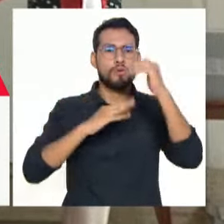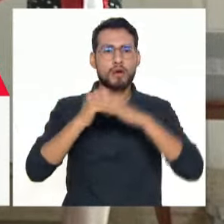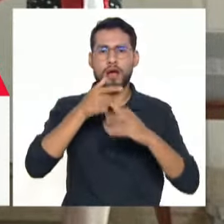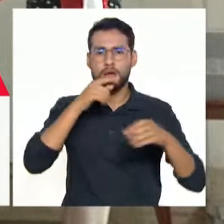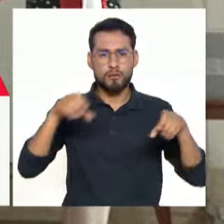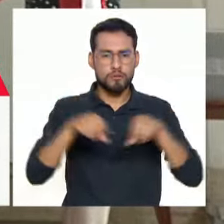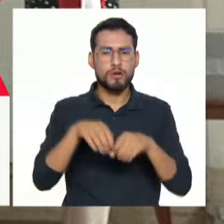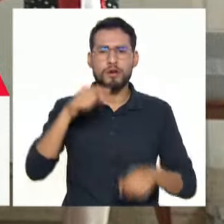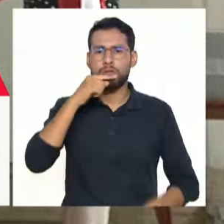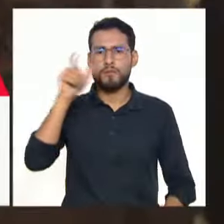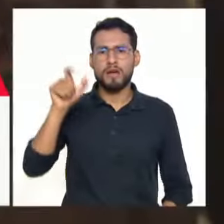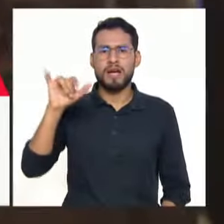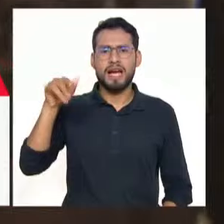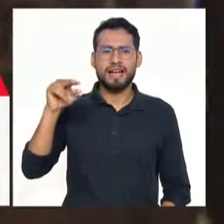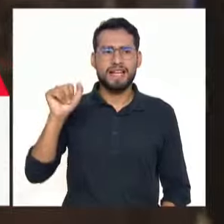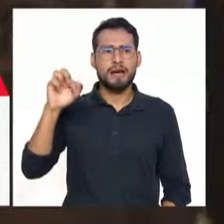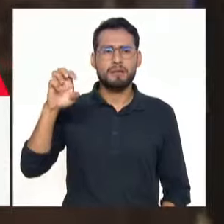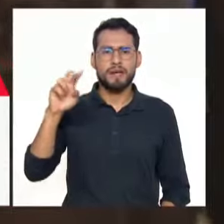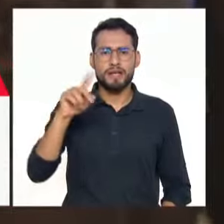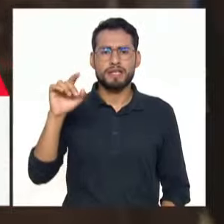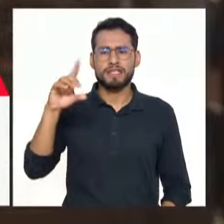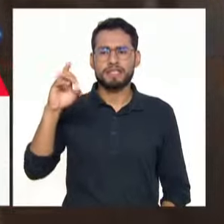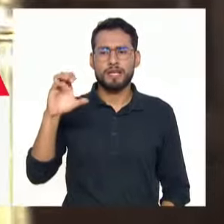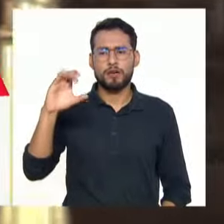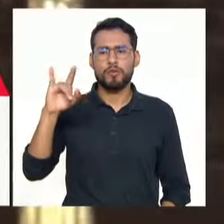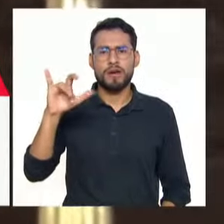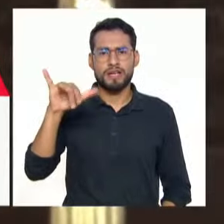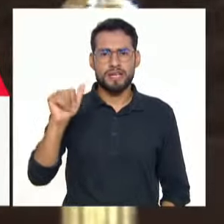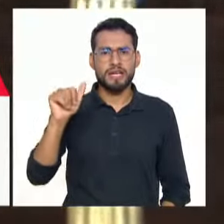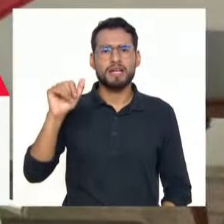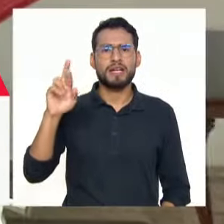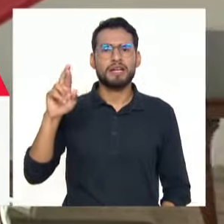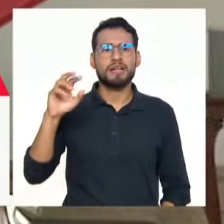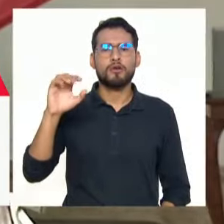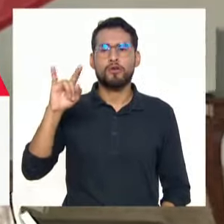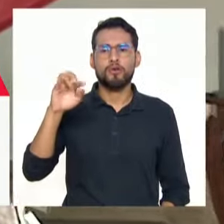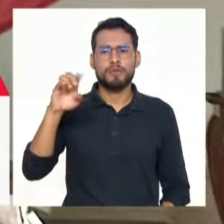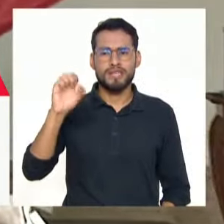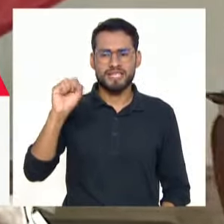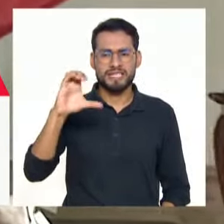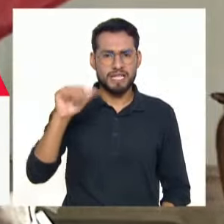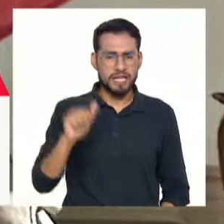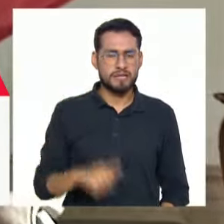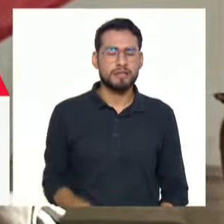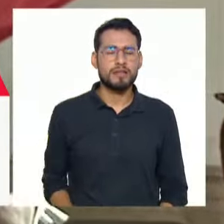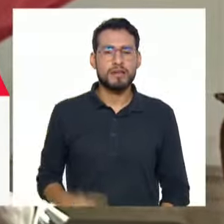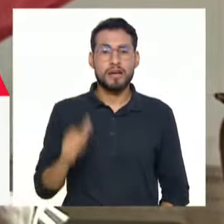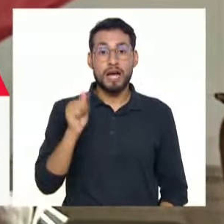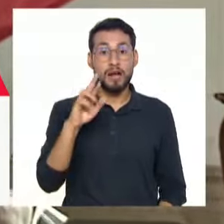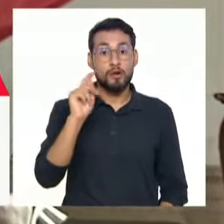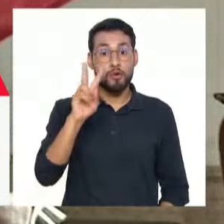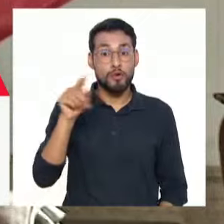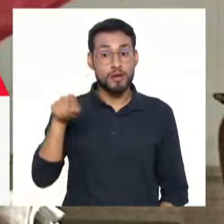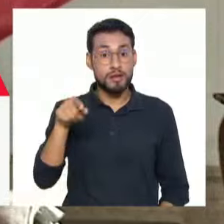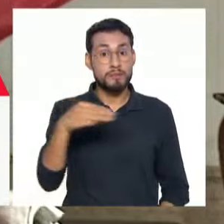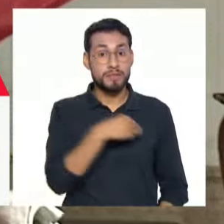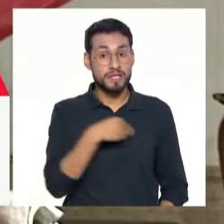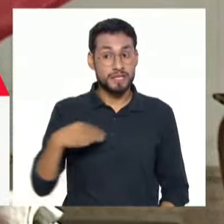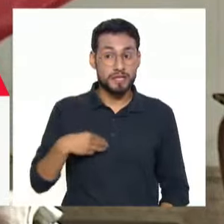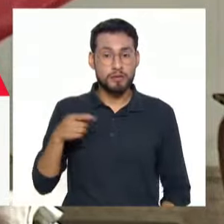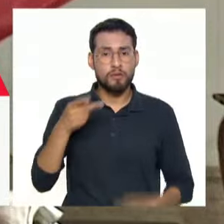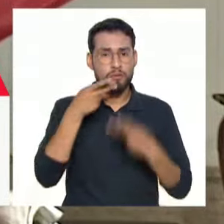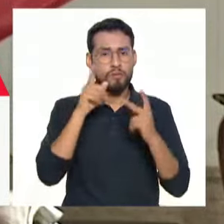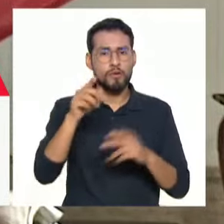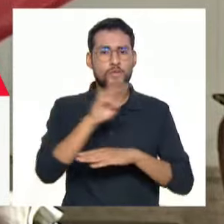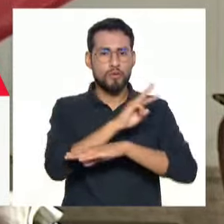y Saneamiento a la señora Jania Pérez de Cuellar Lubienska. Artículo 2. La declaración jurada de la ministra nombrada es